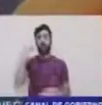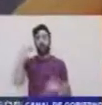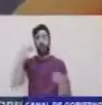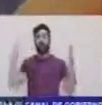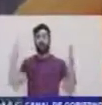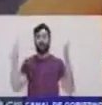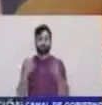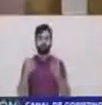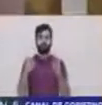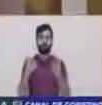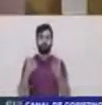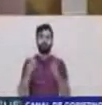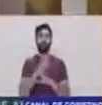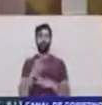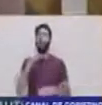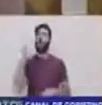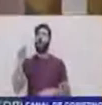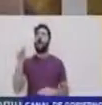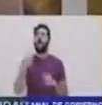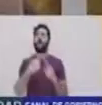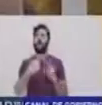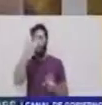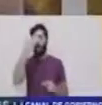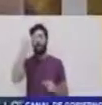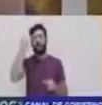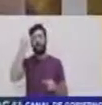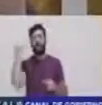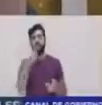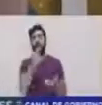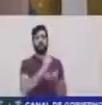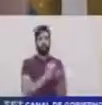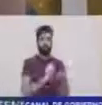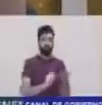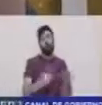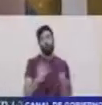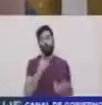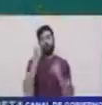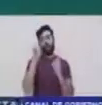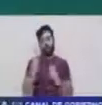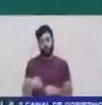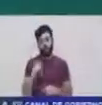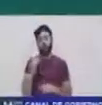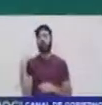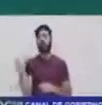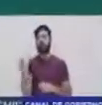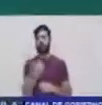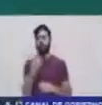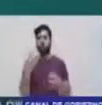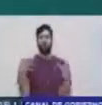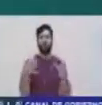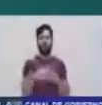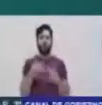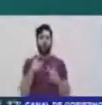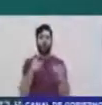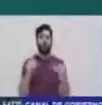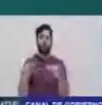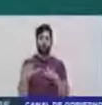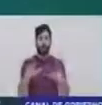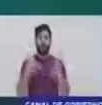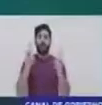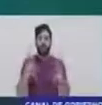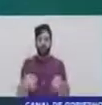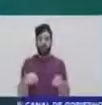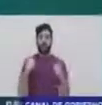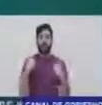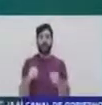veces nos concentramos más en la expresión oral y no tanto en la escrita. Exacto, en eso tienes mucha razón. Con todas las actividades que ya se han podido